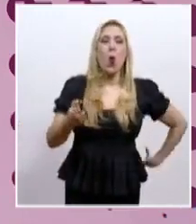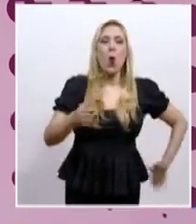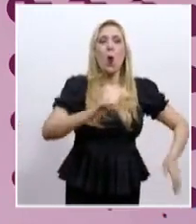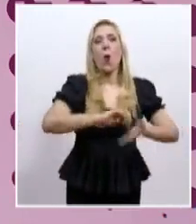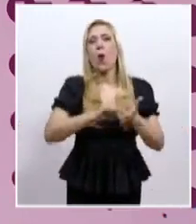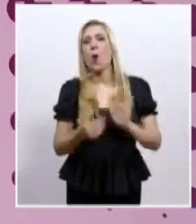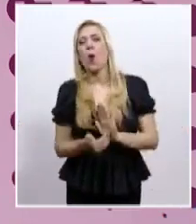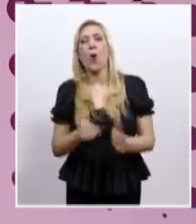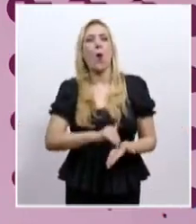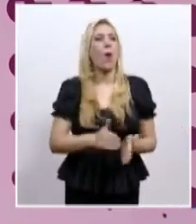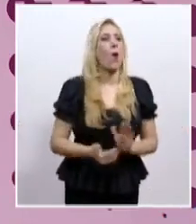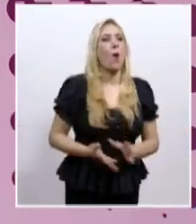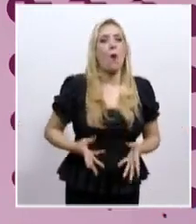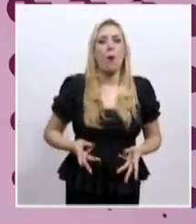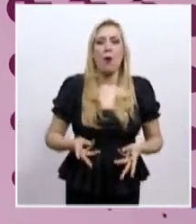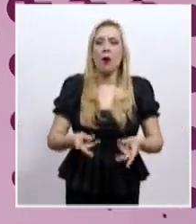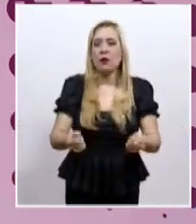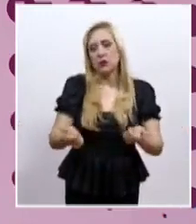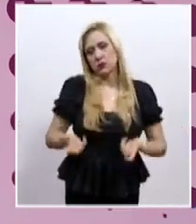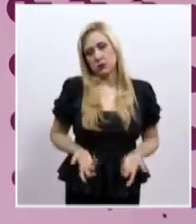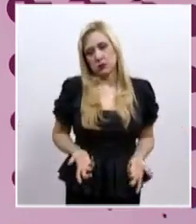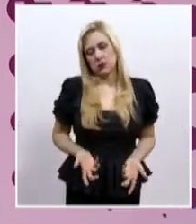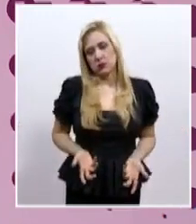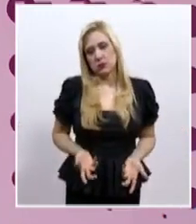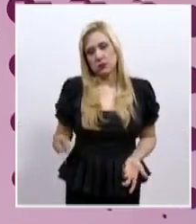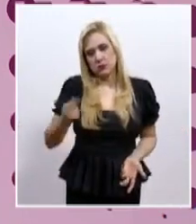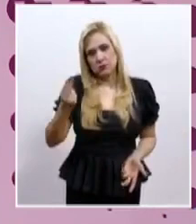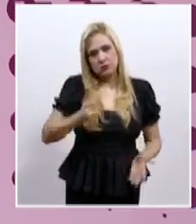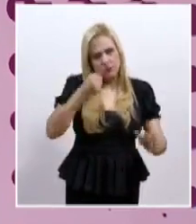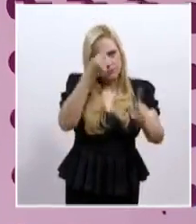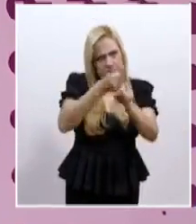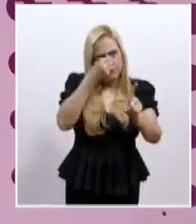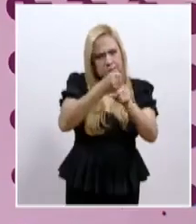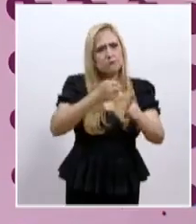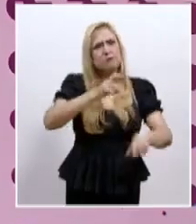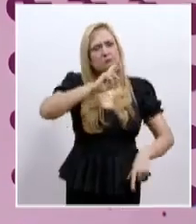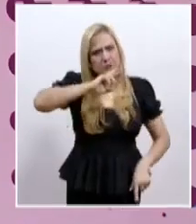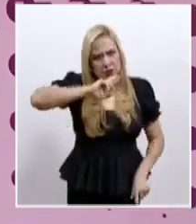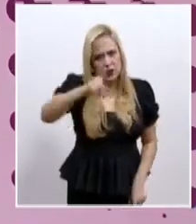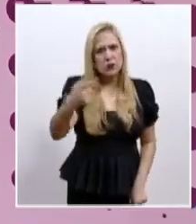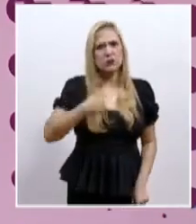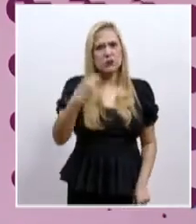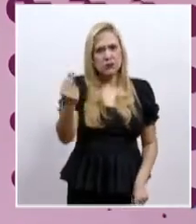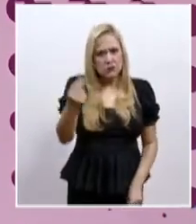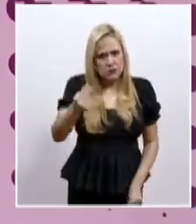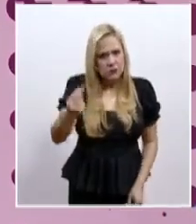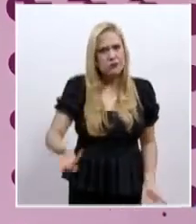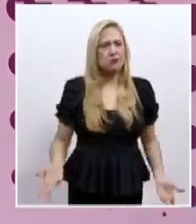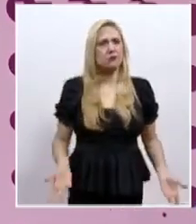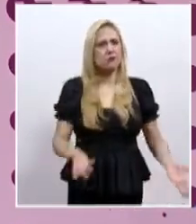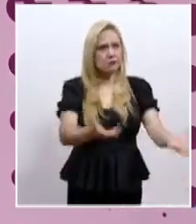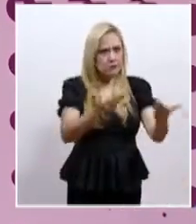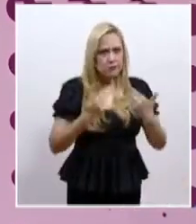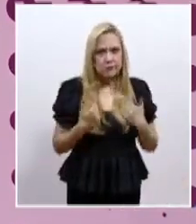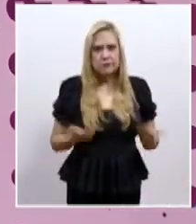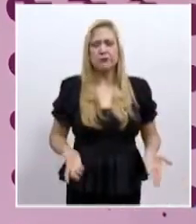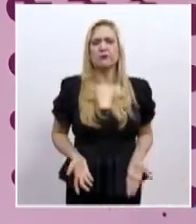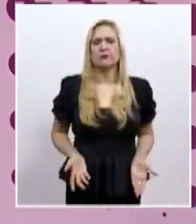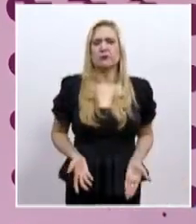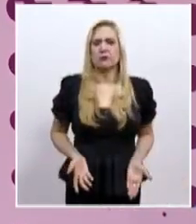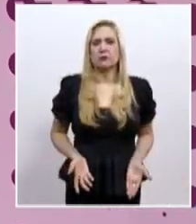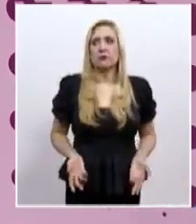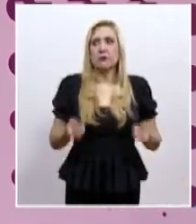poco lo que decía yo hace unos minutos, el exigir mejores servicios, ¿no? el que estos temas sean los